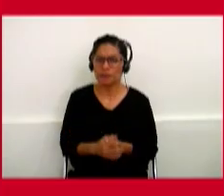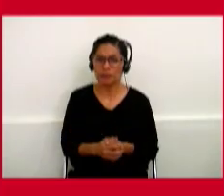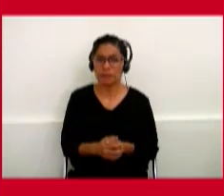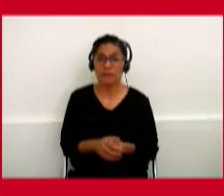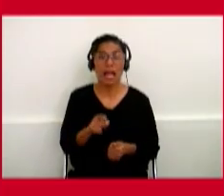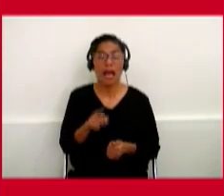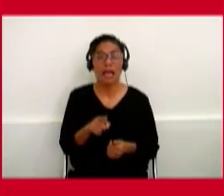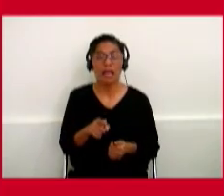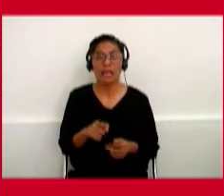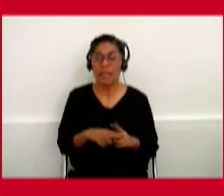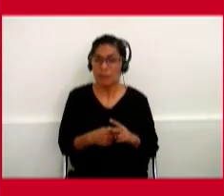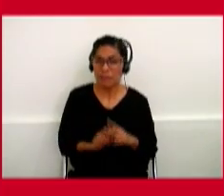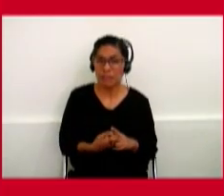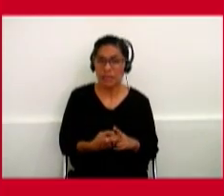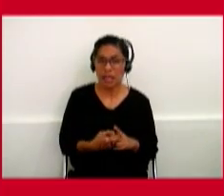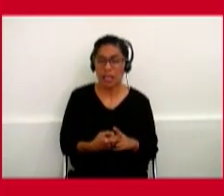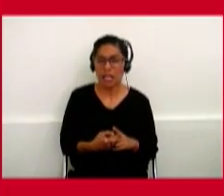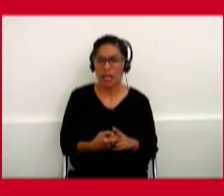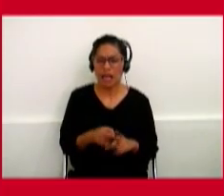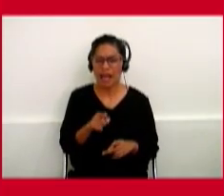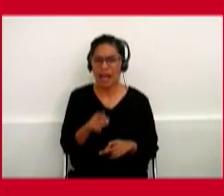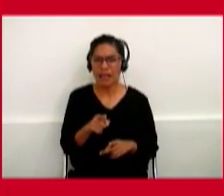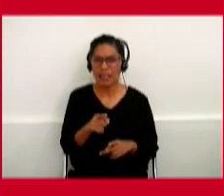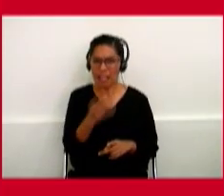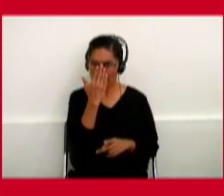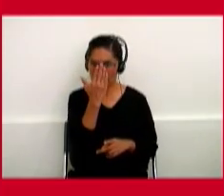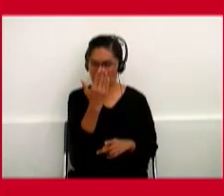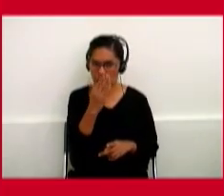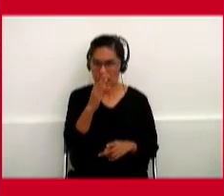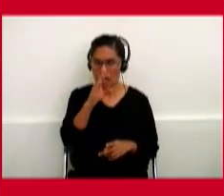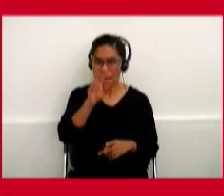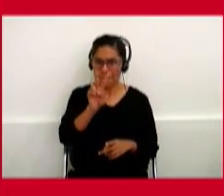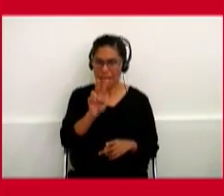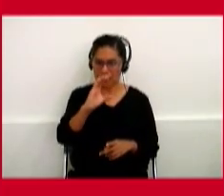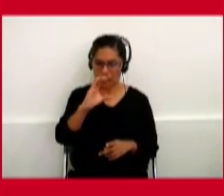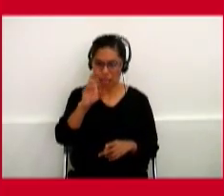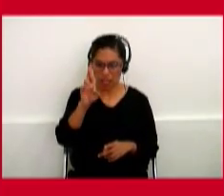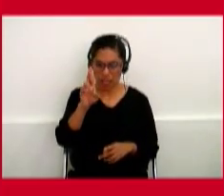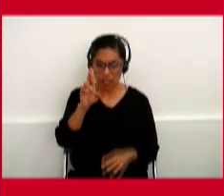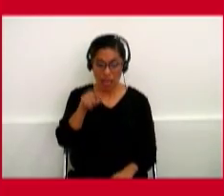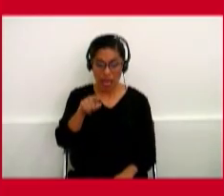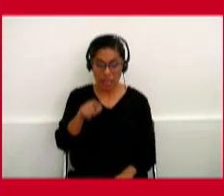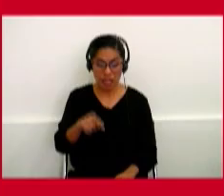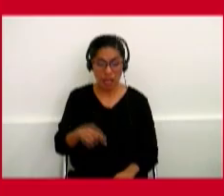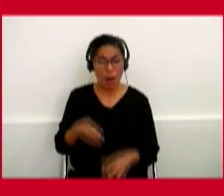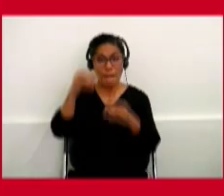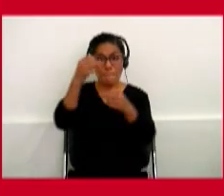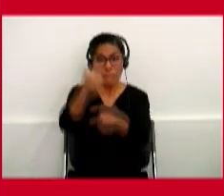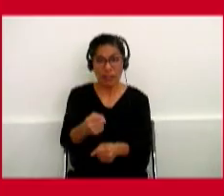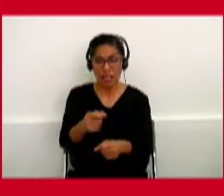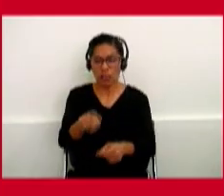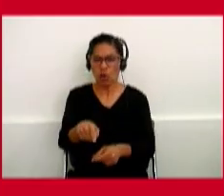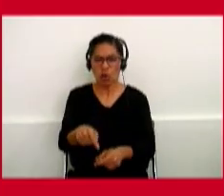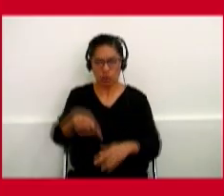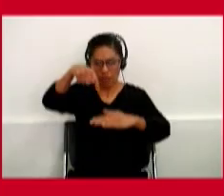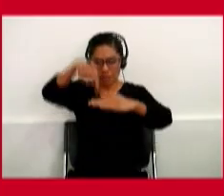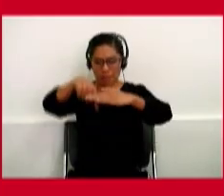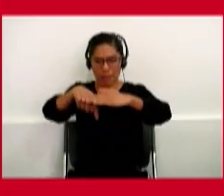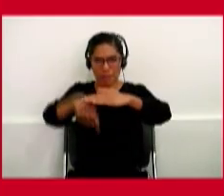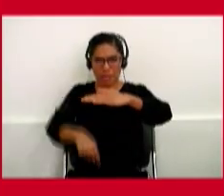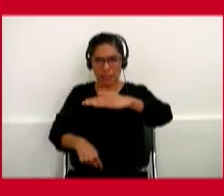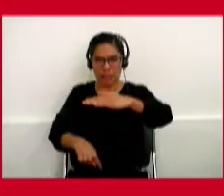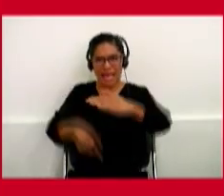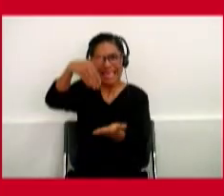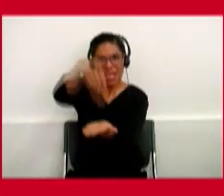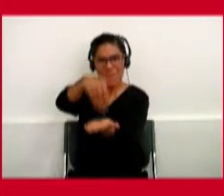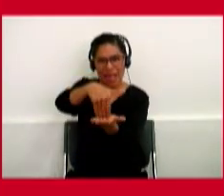quisimos iniciar el frente en modo BCR, es decir, colocando un taco intermedio para que salga primero los 4 metros y